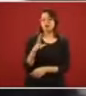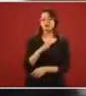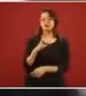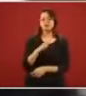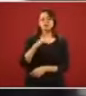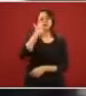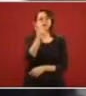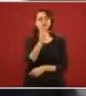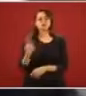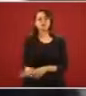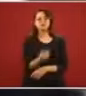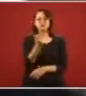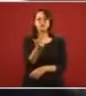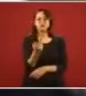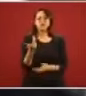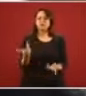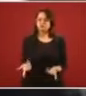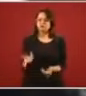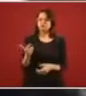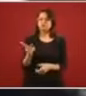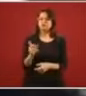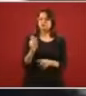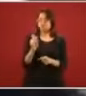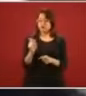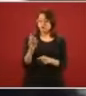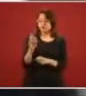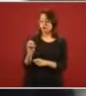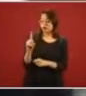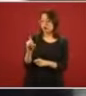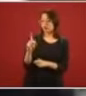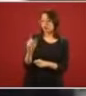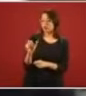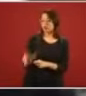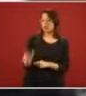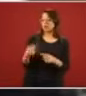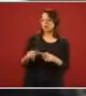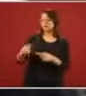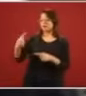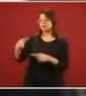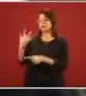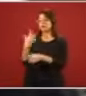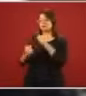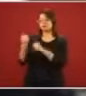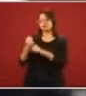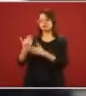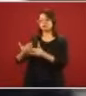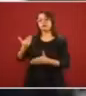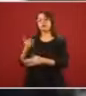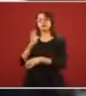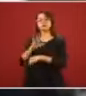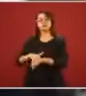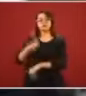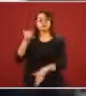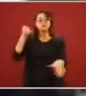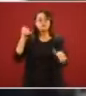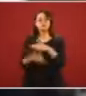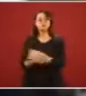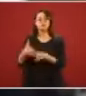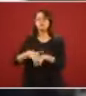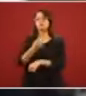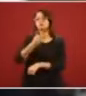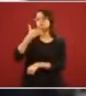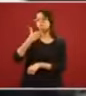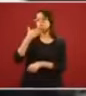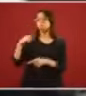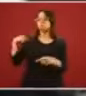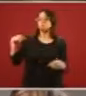preguntar también, ¿se puede seguir auditando el FODEPAR, que se audite 5 años atrás, que es lo que la ley permite? Porque este es un modus operandi con el que